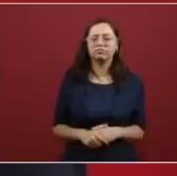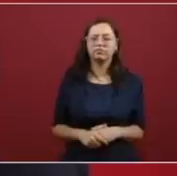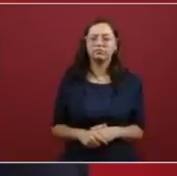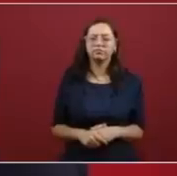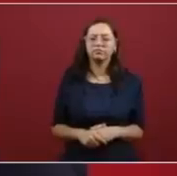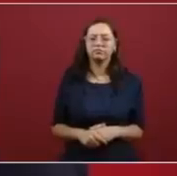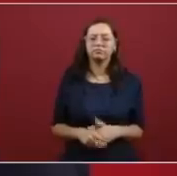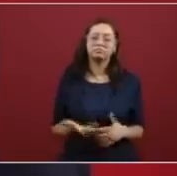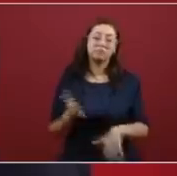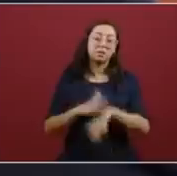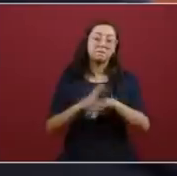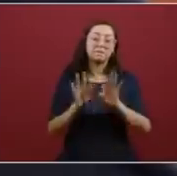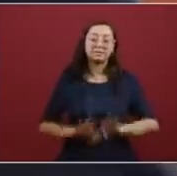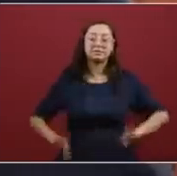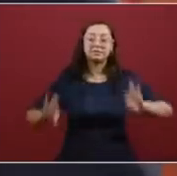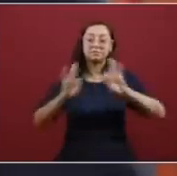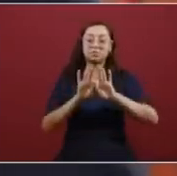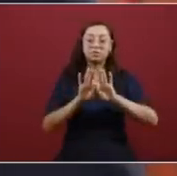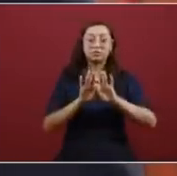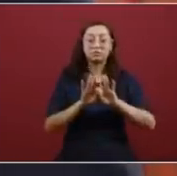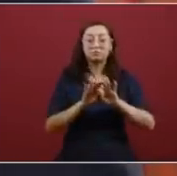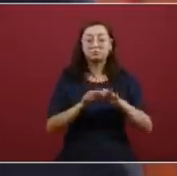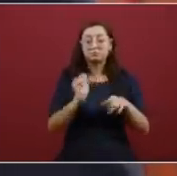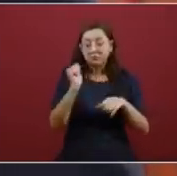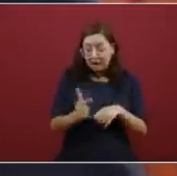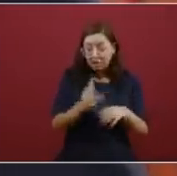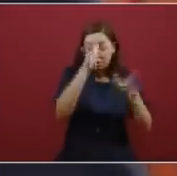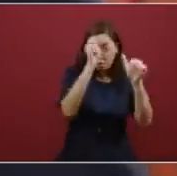buscar acuerdos en beneficio del país.